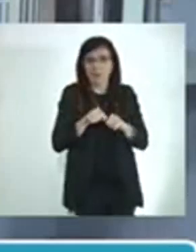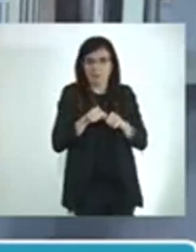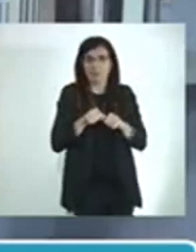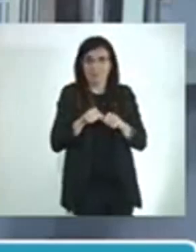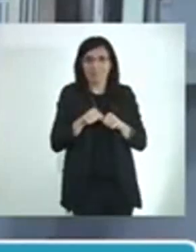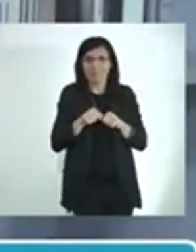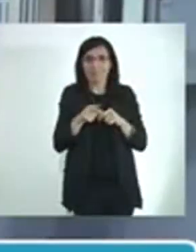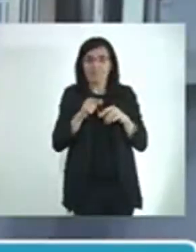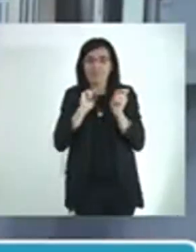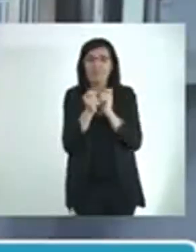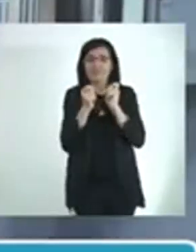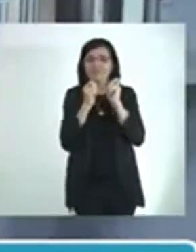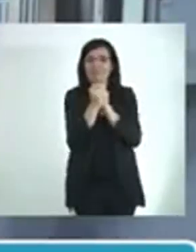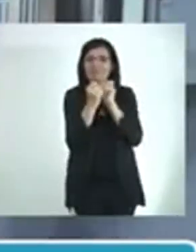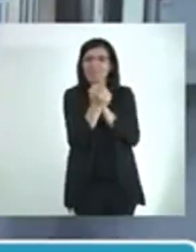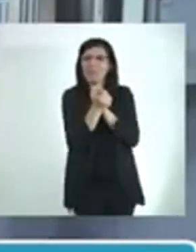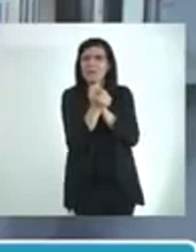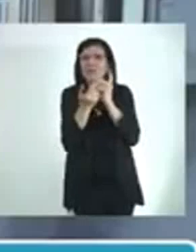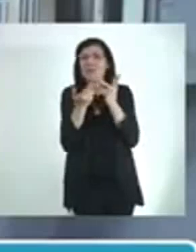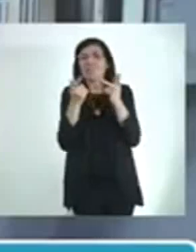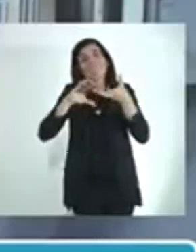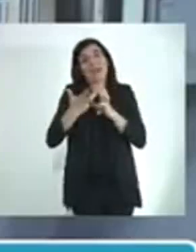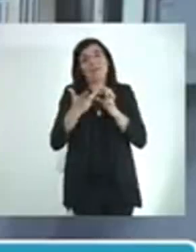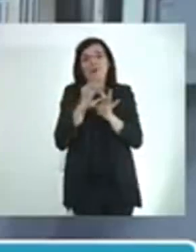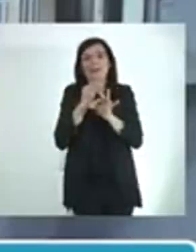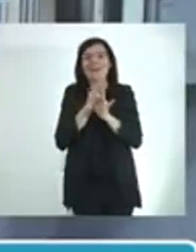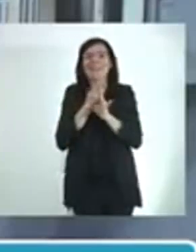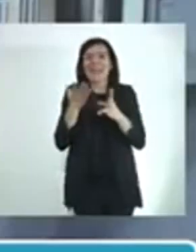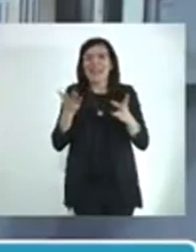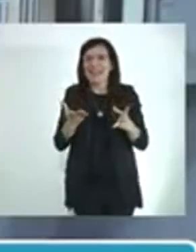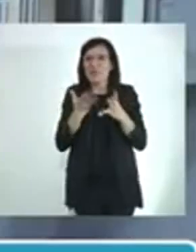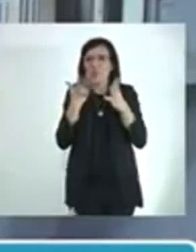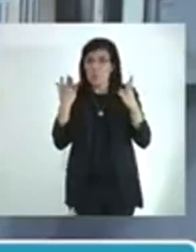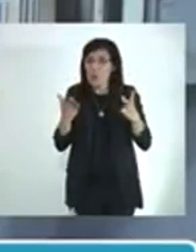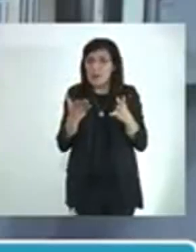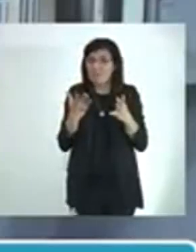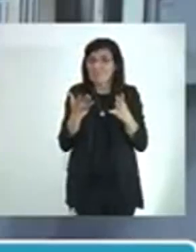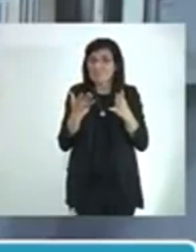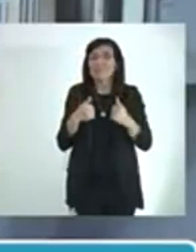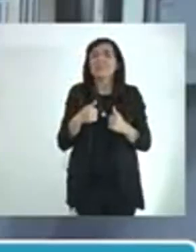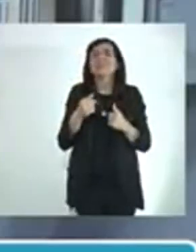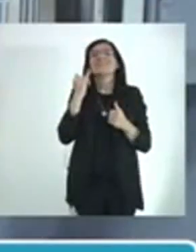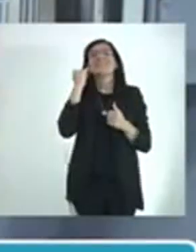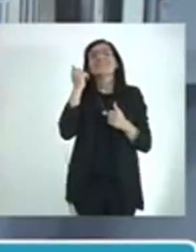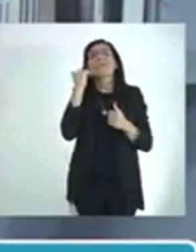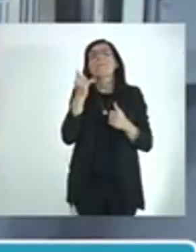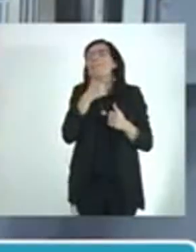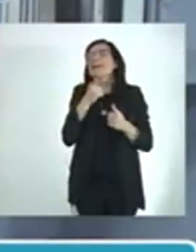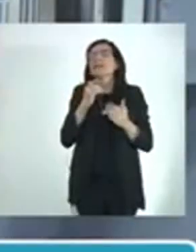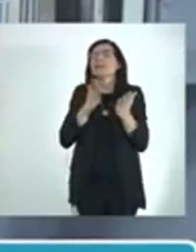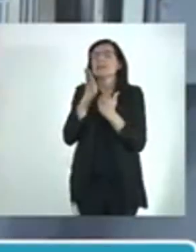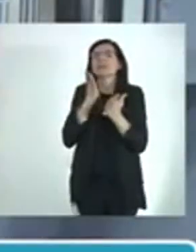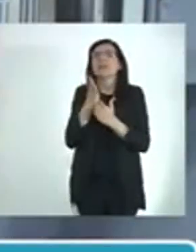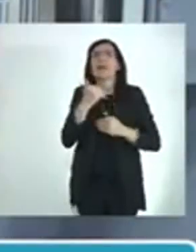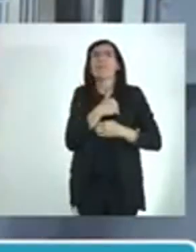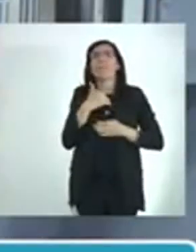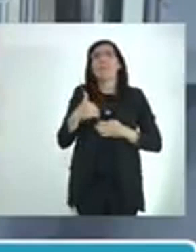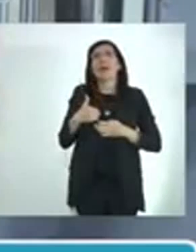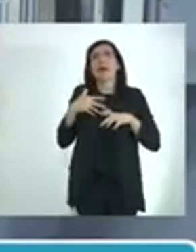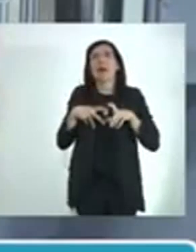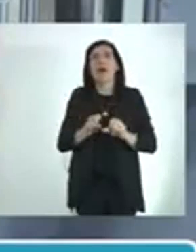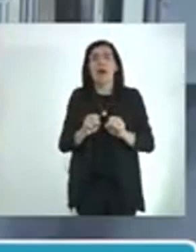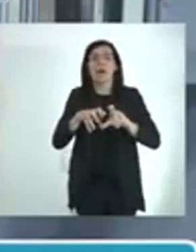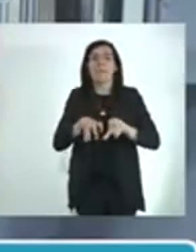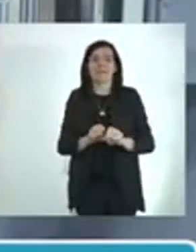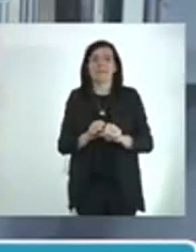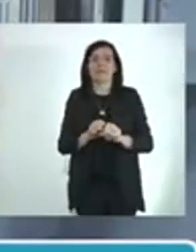¿no?, en lo concreto. Sí, es construir y construir, sí, todo, claro, el tiempo en el marco de cosas, de saberes que están establecidos, y eso es muy importante. No es